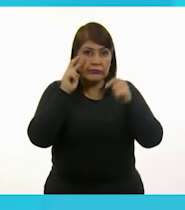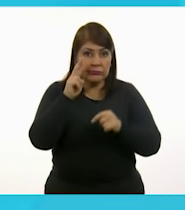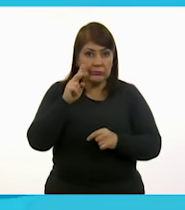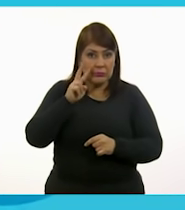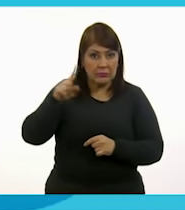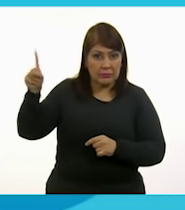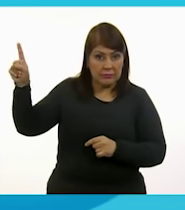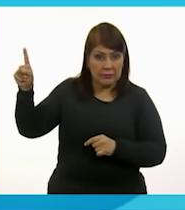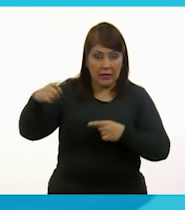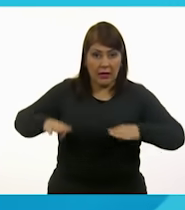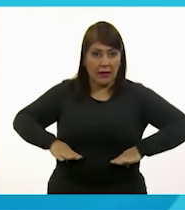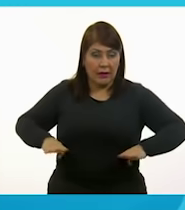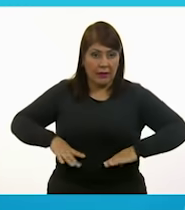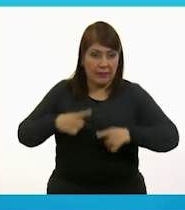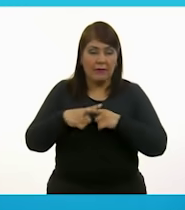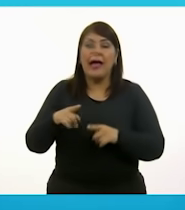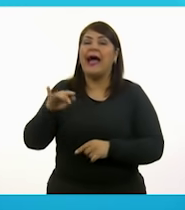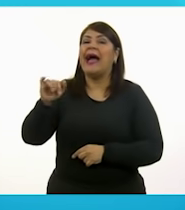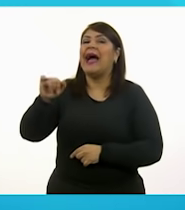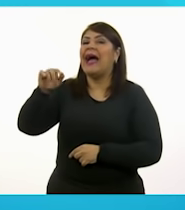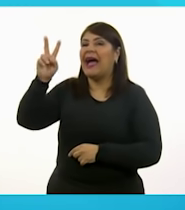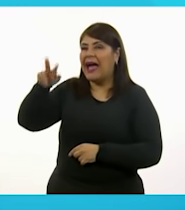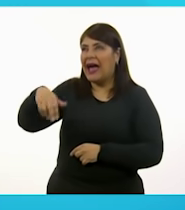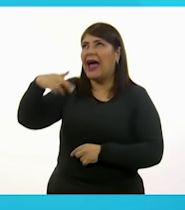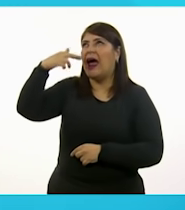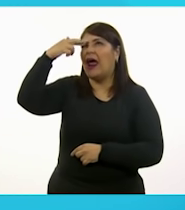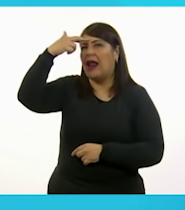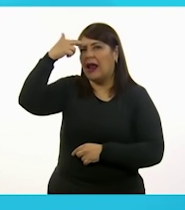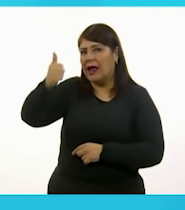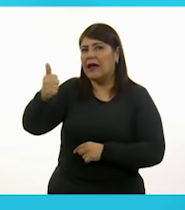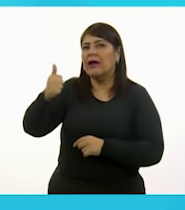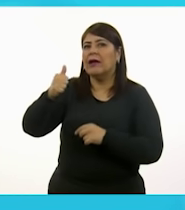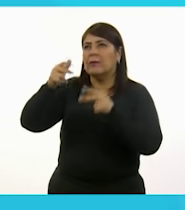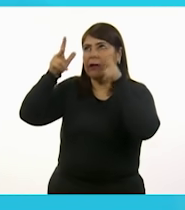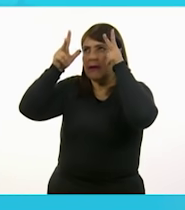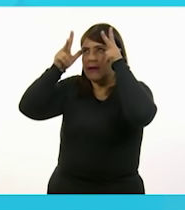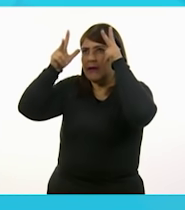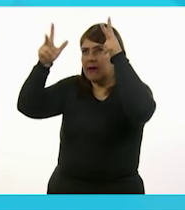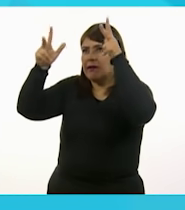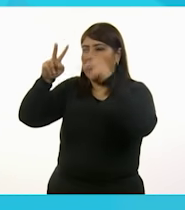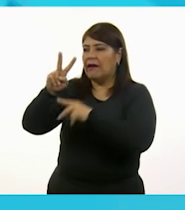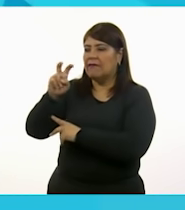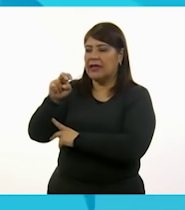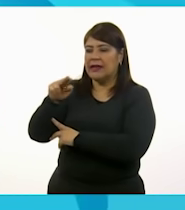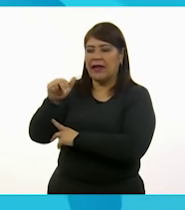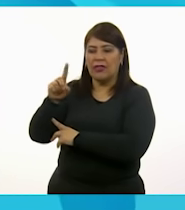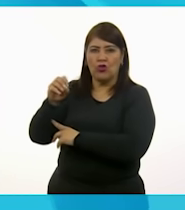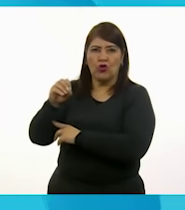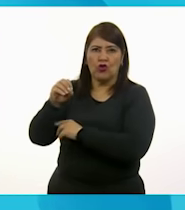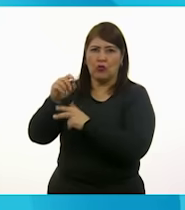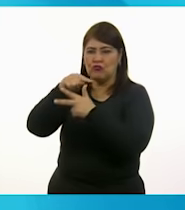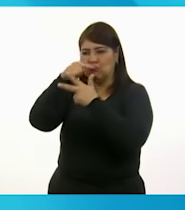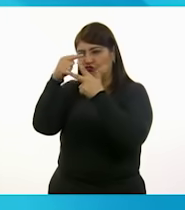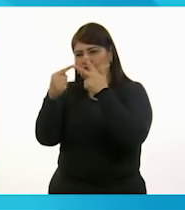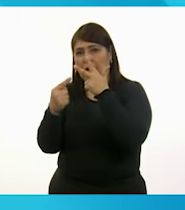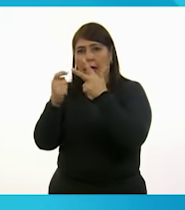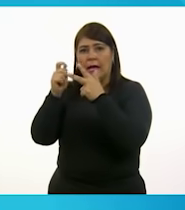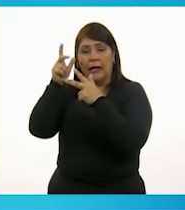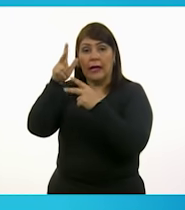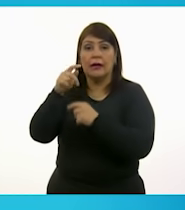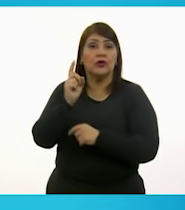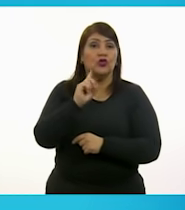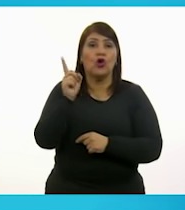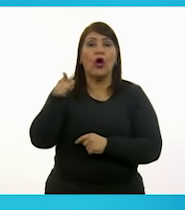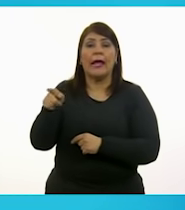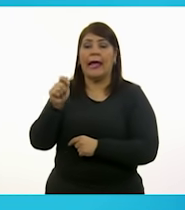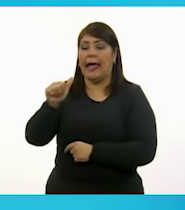razón, los venados tienen como de ramitas, ¿verdad? están ramificados sus cuernos Entonces, este es un antílope Antílope,